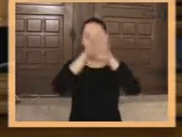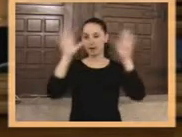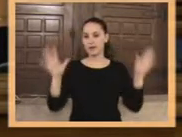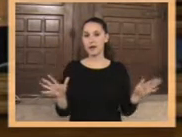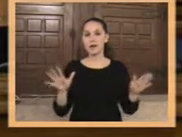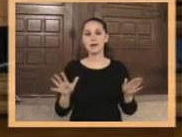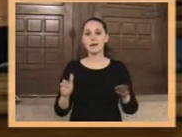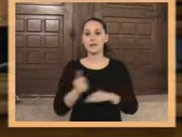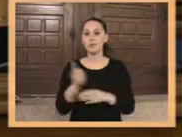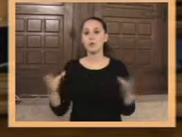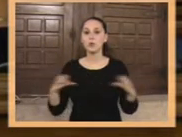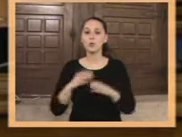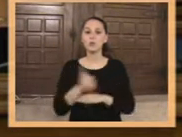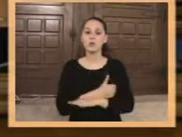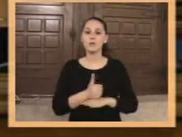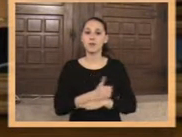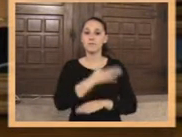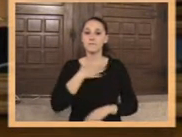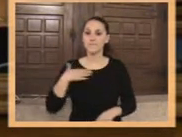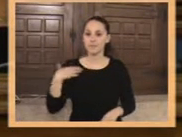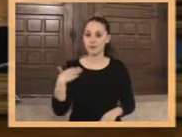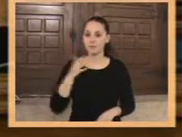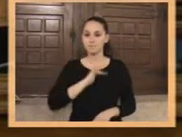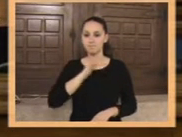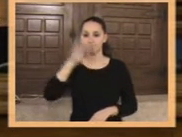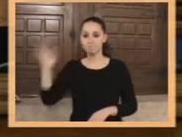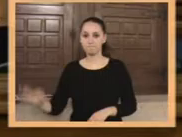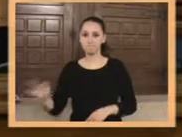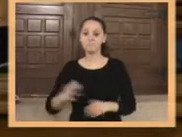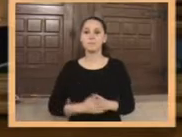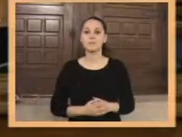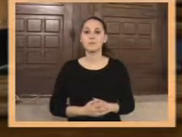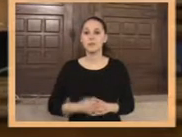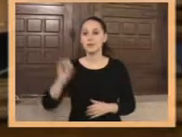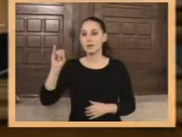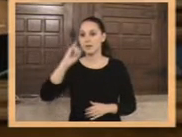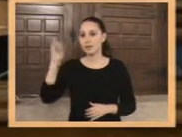gracias. Gracias, señor Hernández. Señor Izquierdo, tiene la palabra.